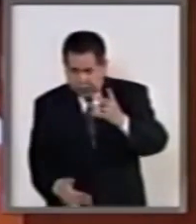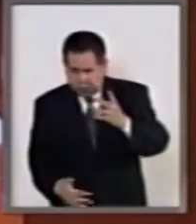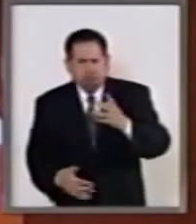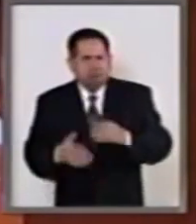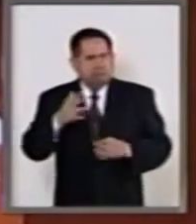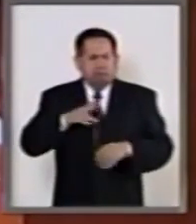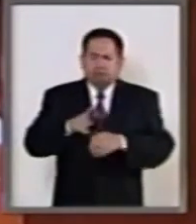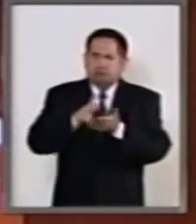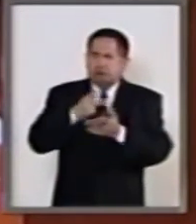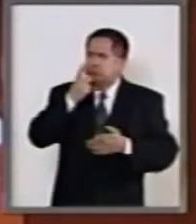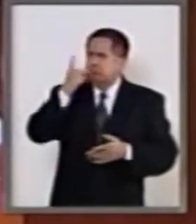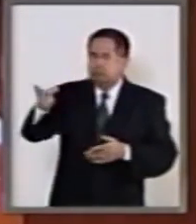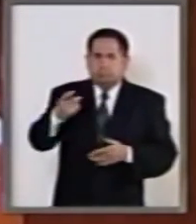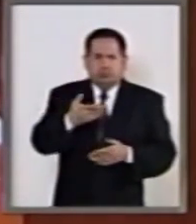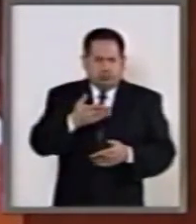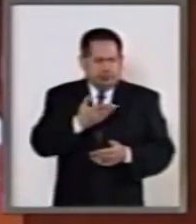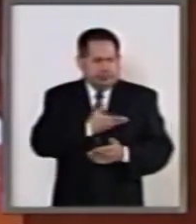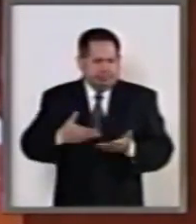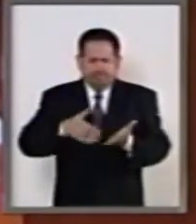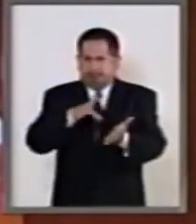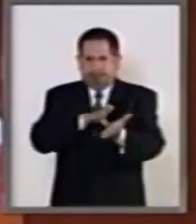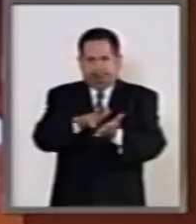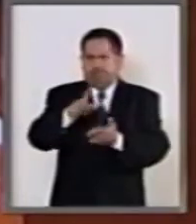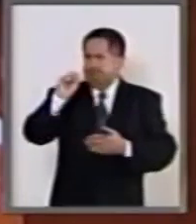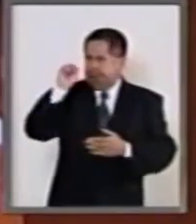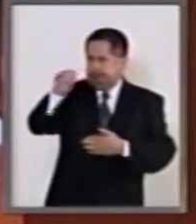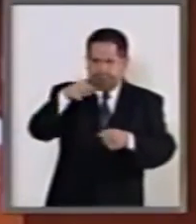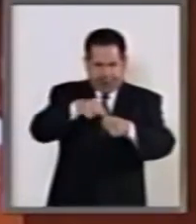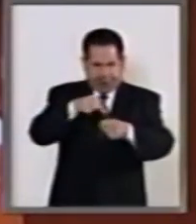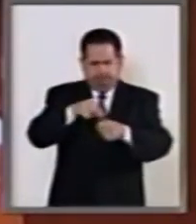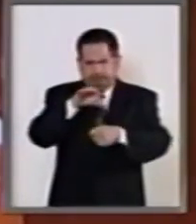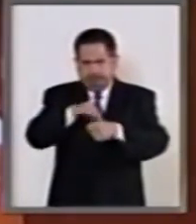senador presidente, mi apoyo al dictamen que se pone a